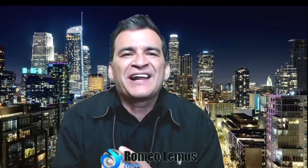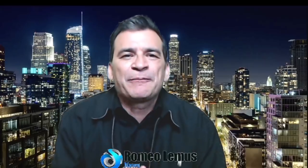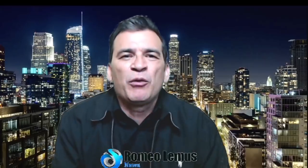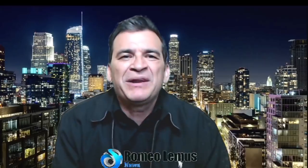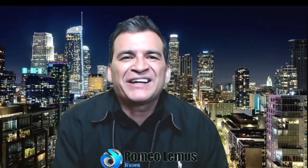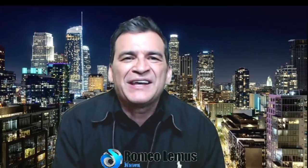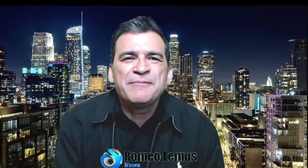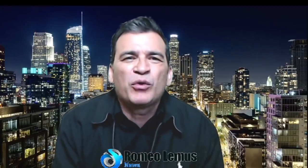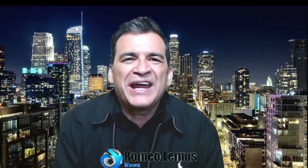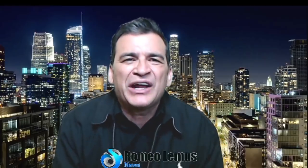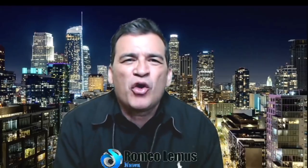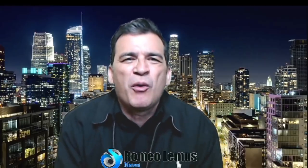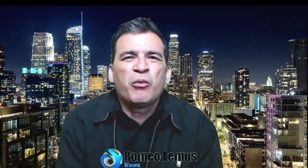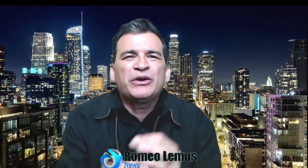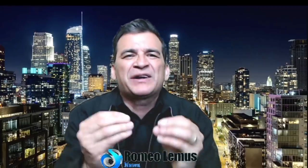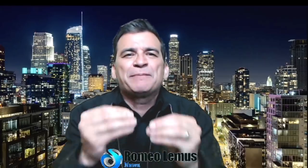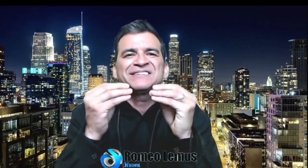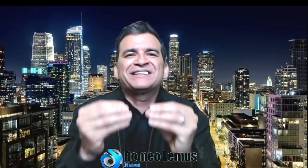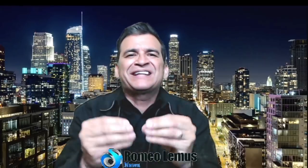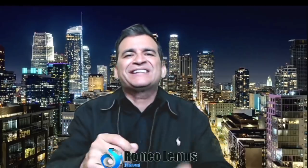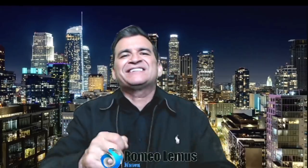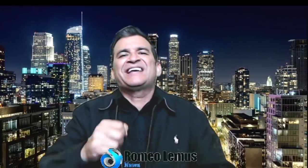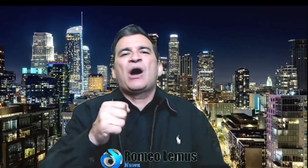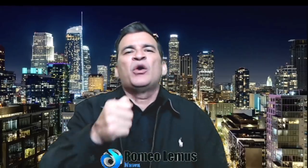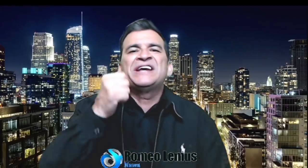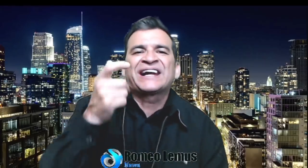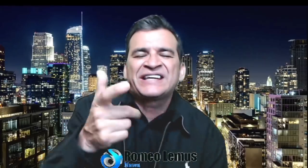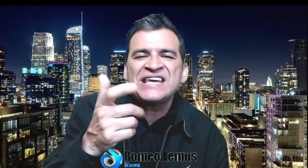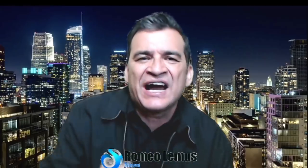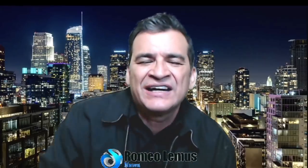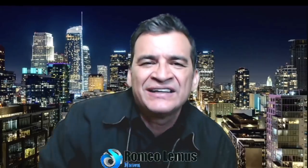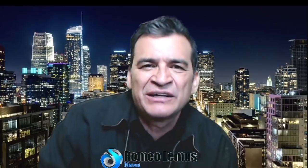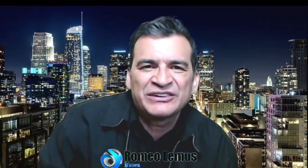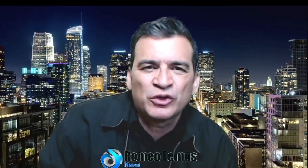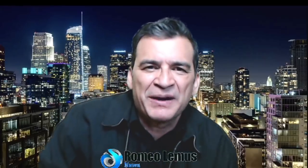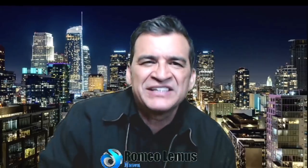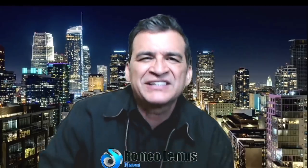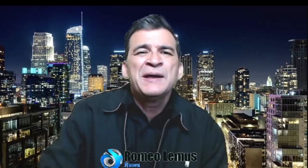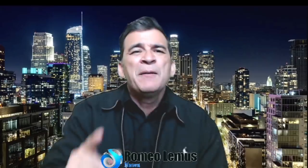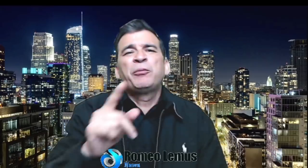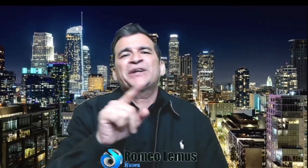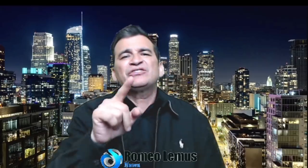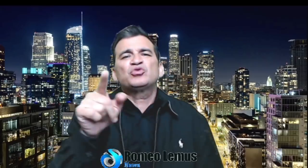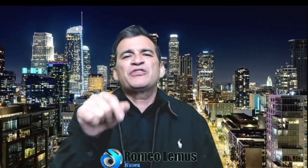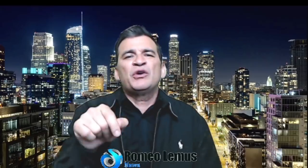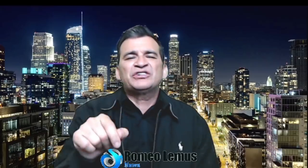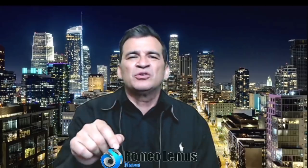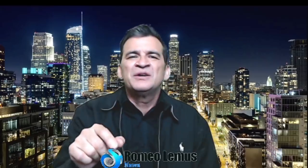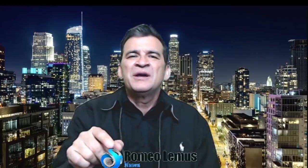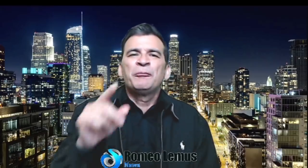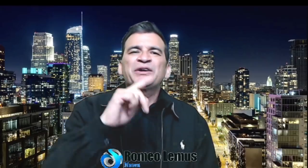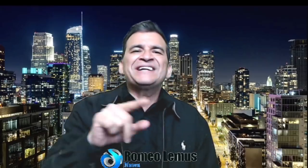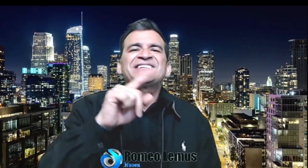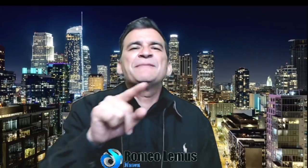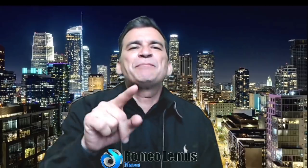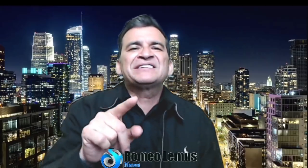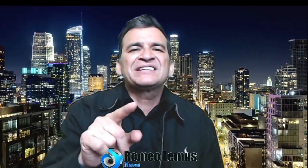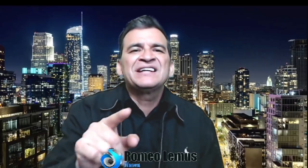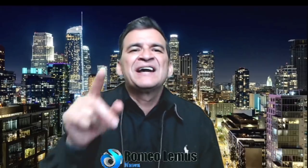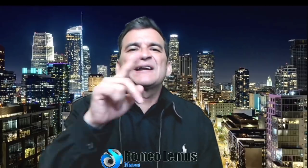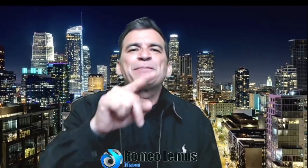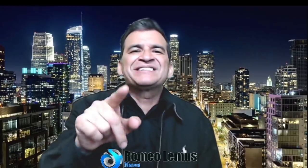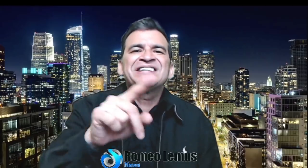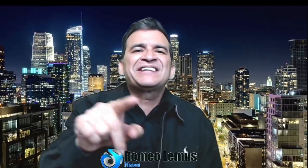presidente de la republica bukele como buenos representantes de la oligarquía de nuestro país porque sucedió eso porque estas